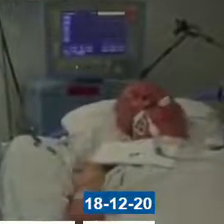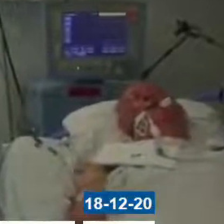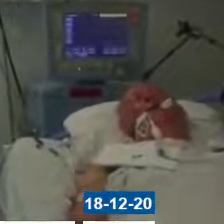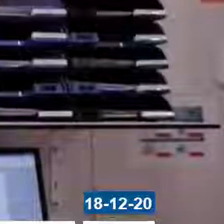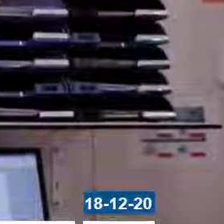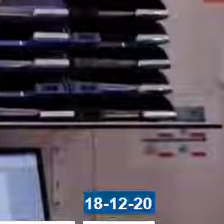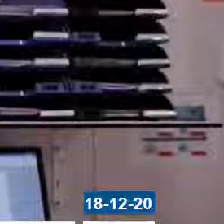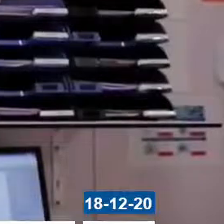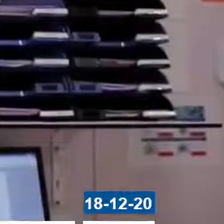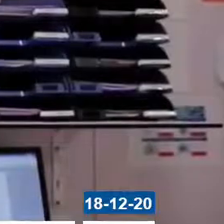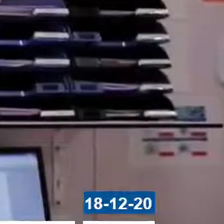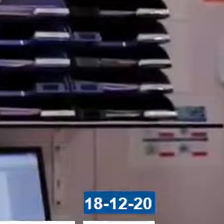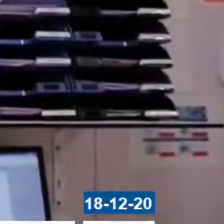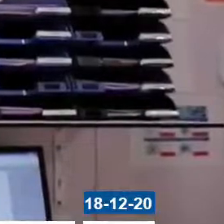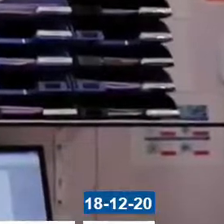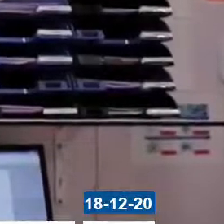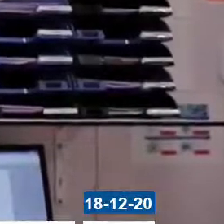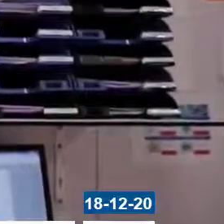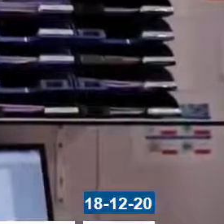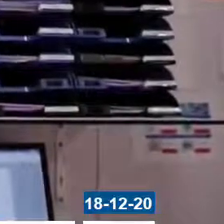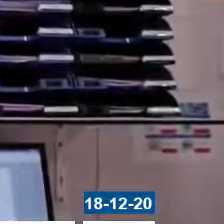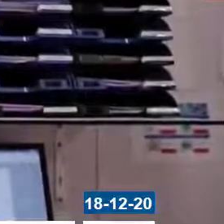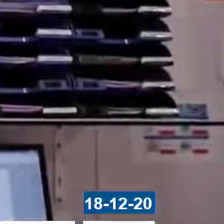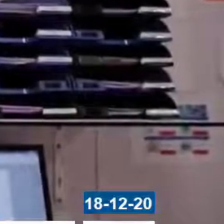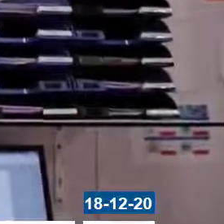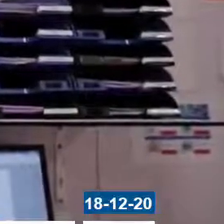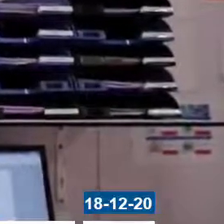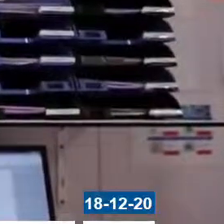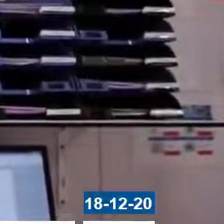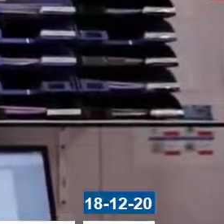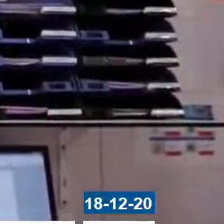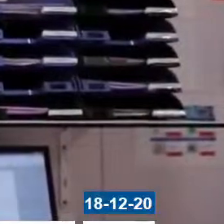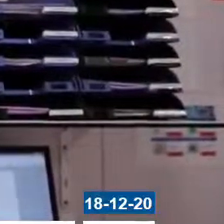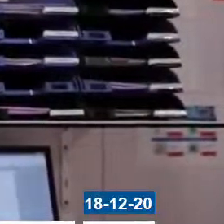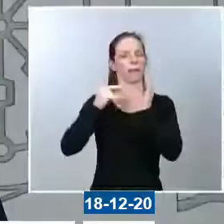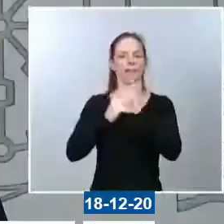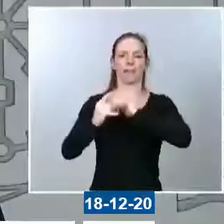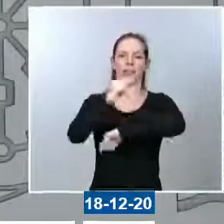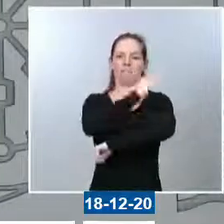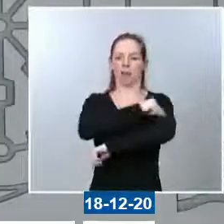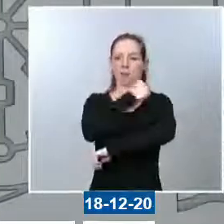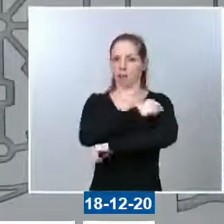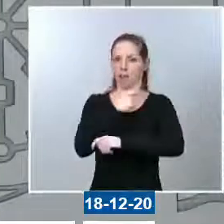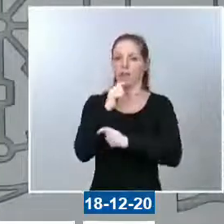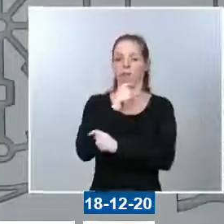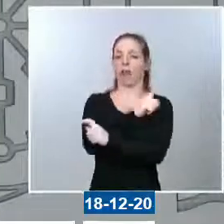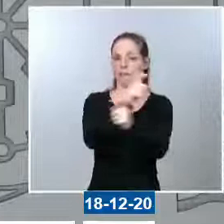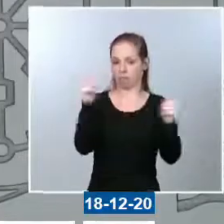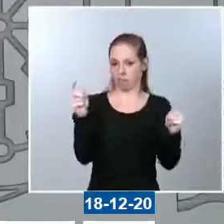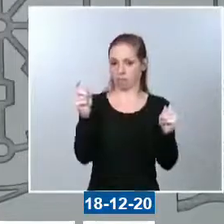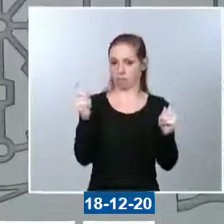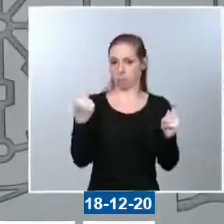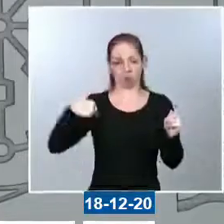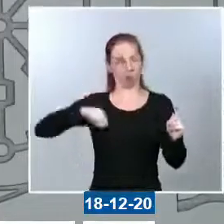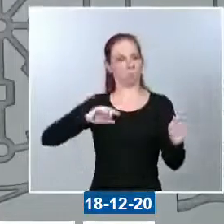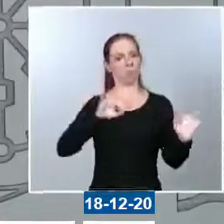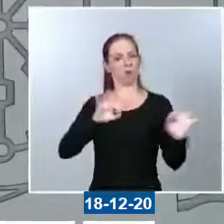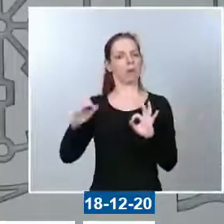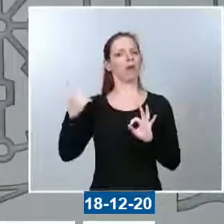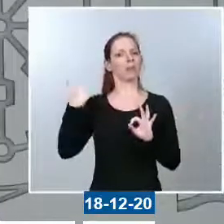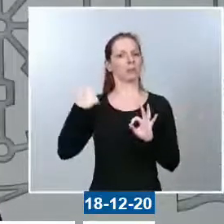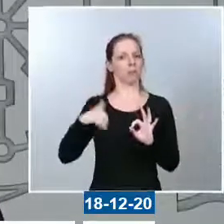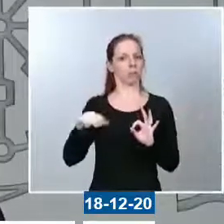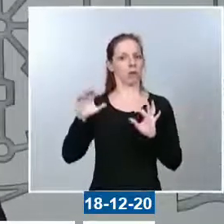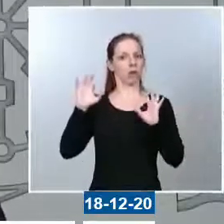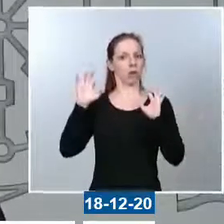y más de 59 mil muertes desde que comenzó la pandemia en marzo pasado el ministro de sanidad de españa salvador y la anunció